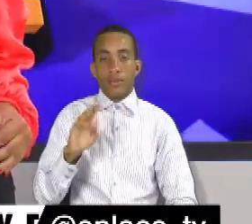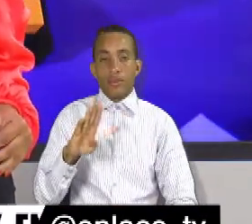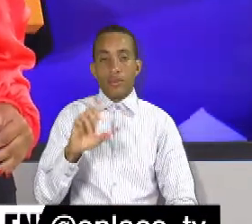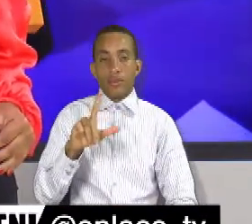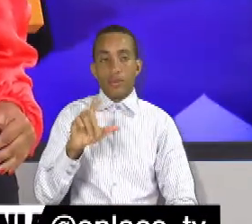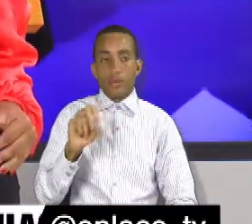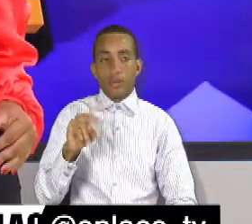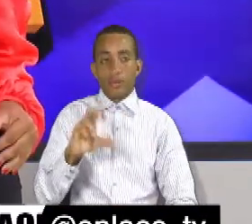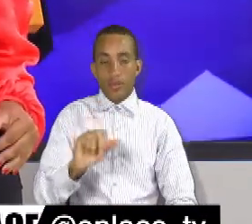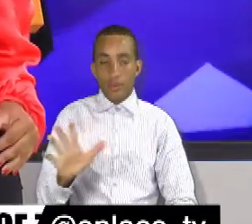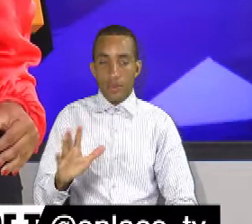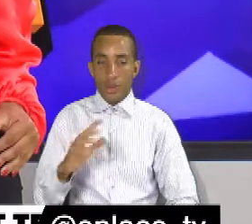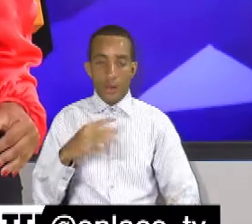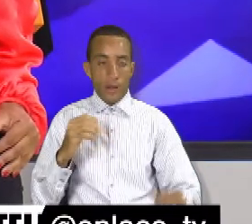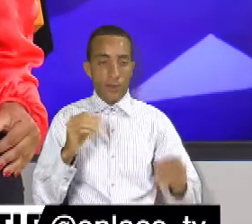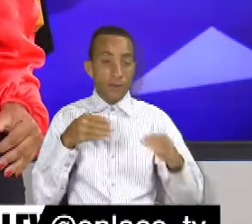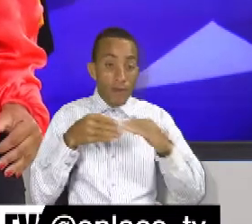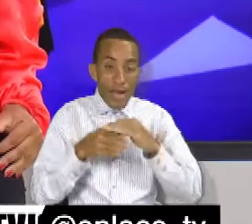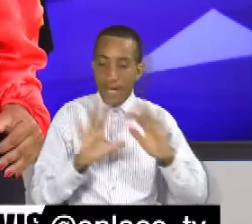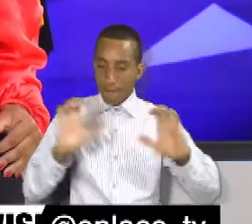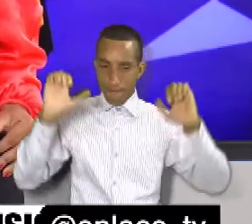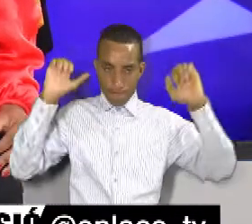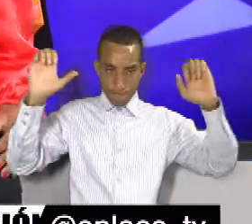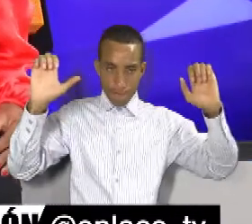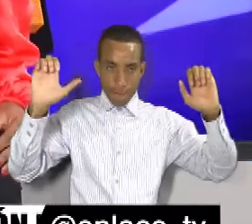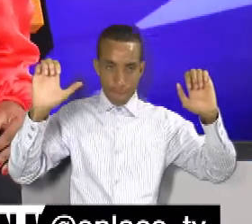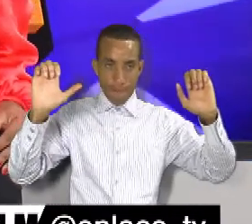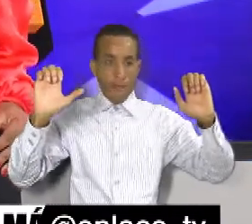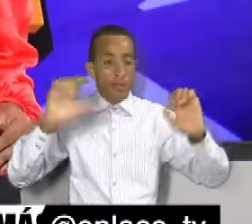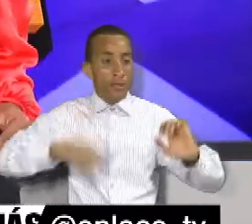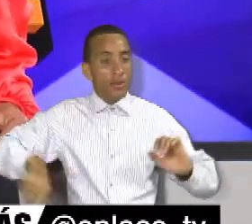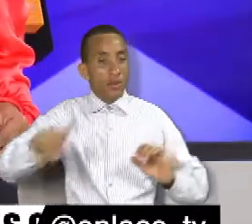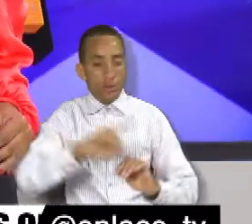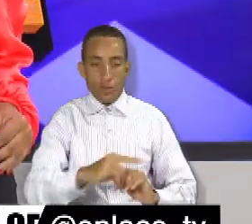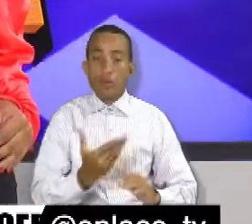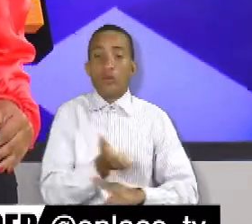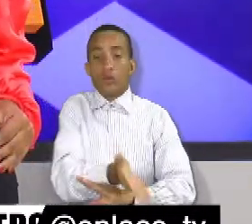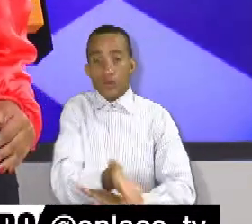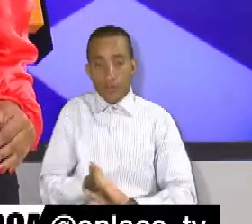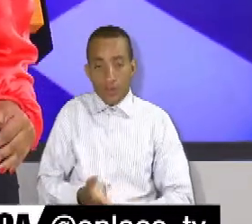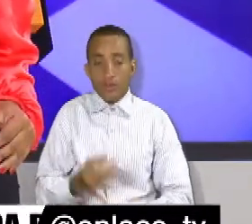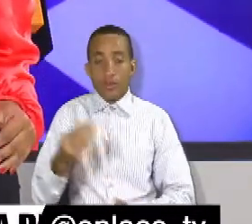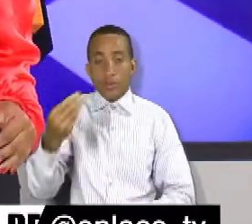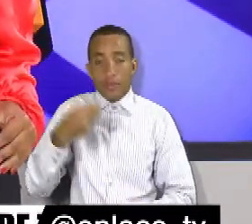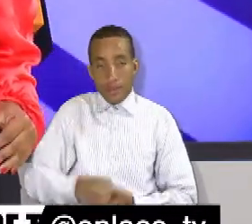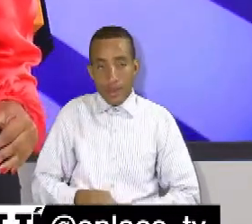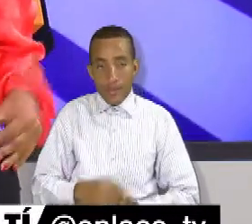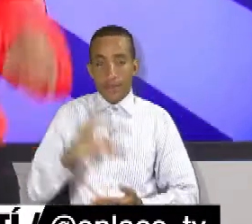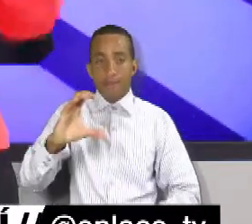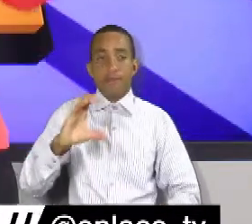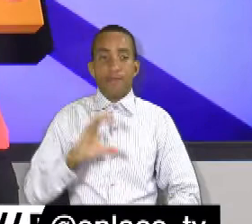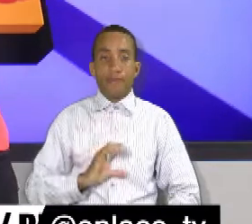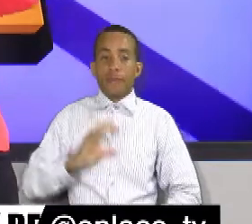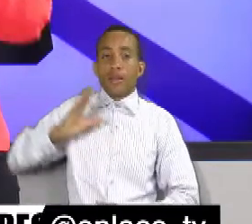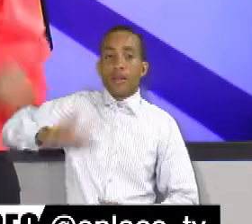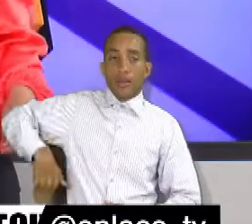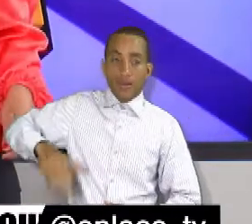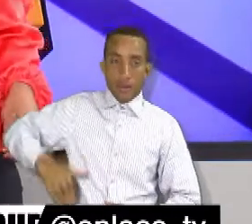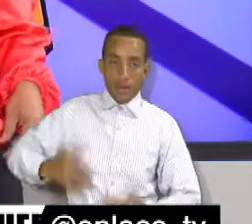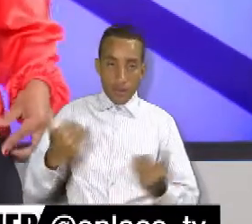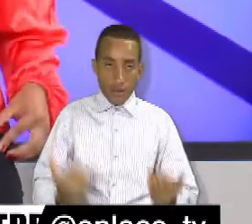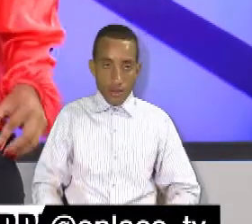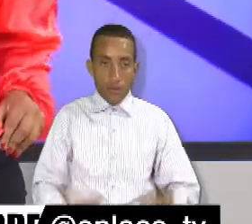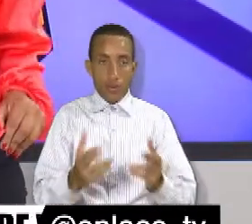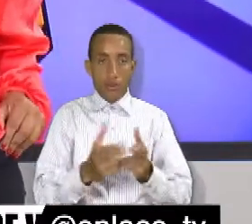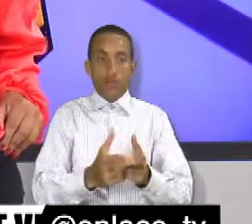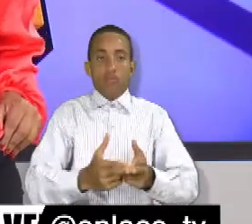las entradas a la sede principal de Cor Magdalena y están exigiendo el pago de sus respectivos salarios atrasados. En instantes, el desarrollo